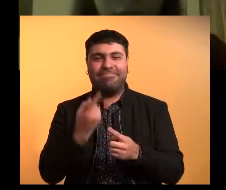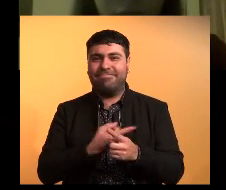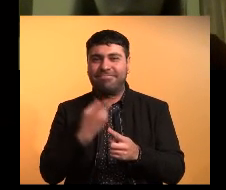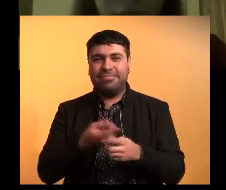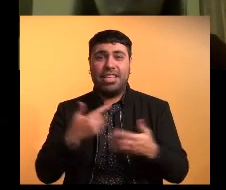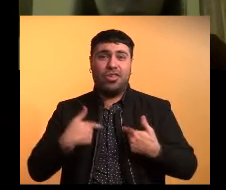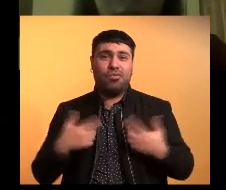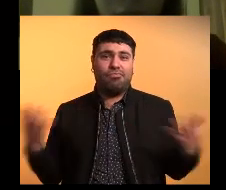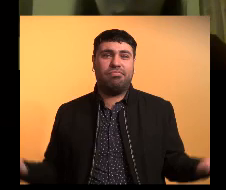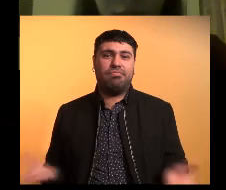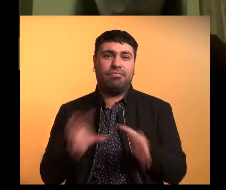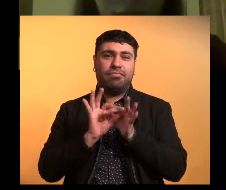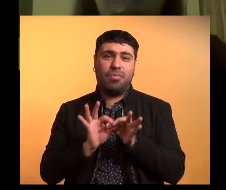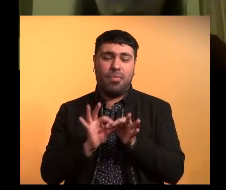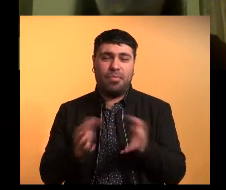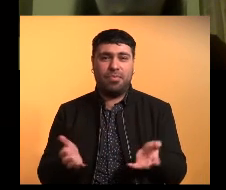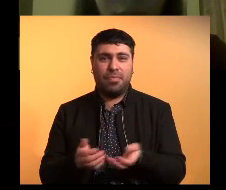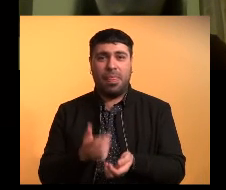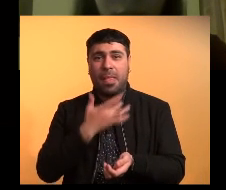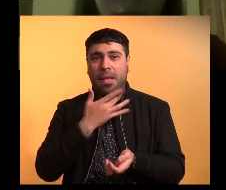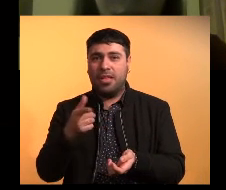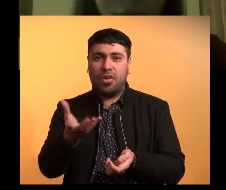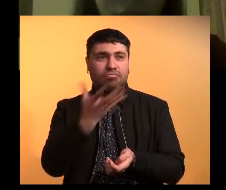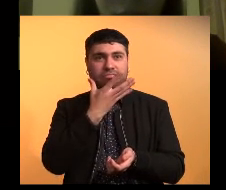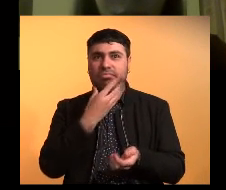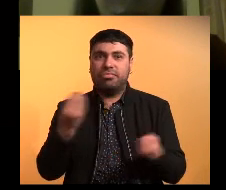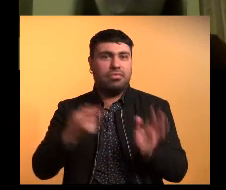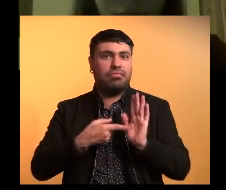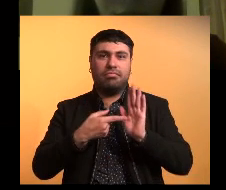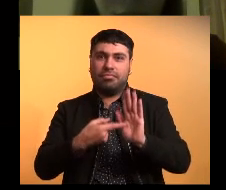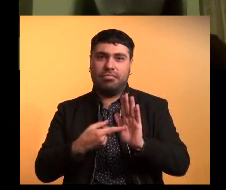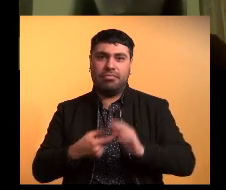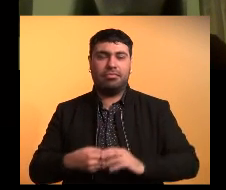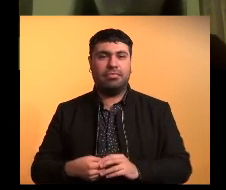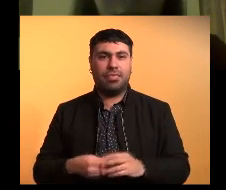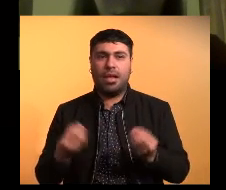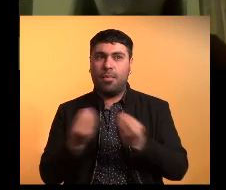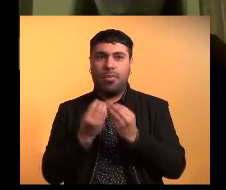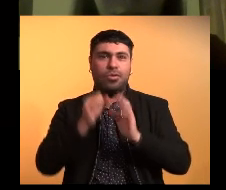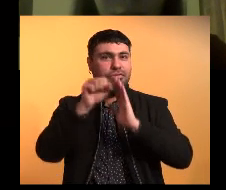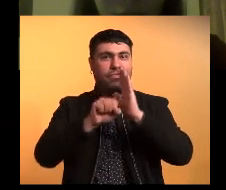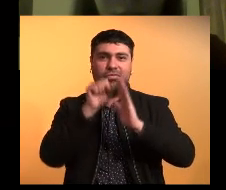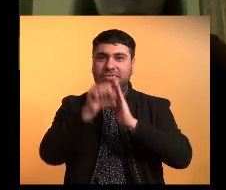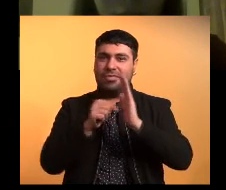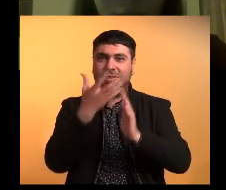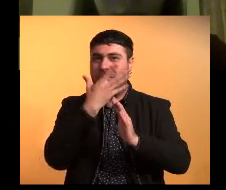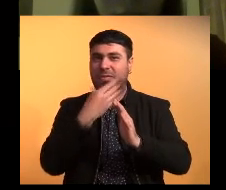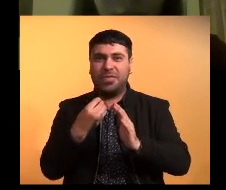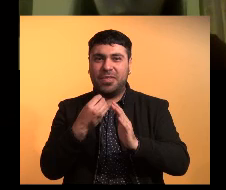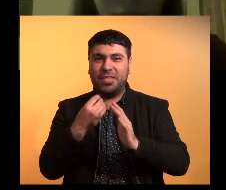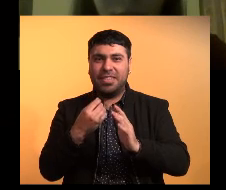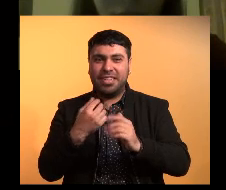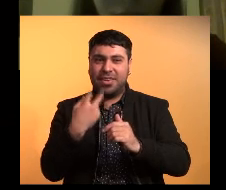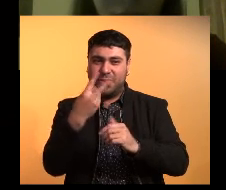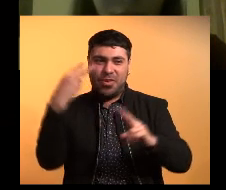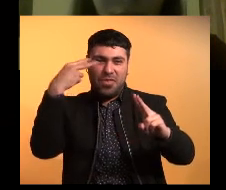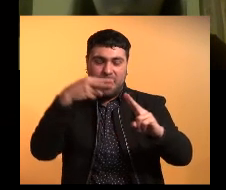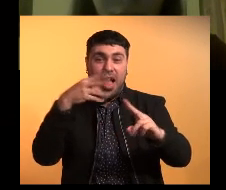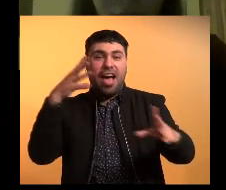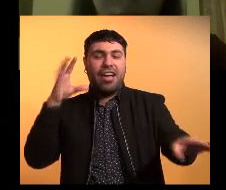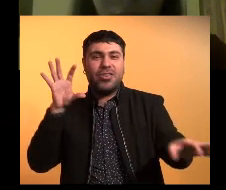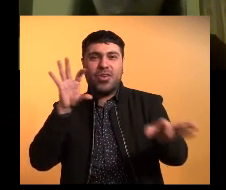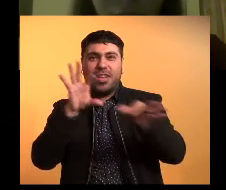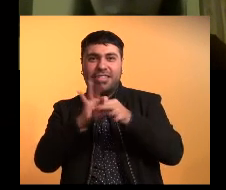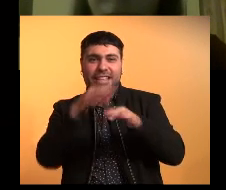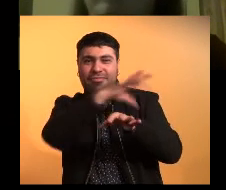muy agradecidos con esta maravillosa exposición y estos videos que realmente nos han conectado a propósito de los